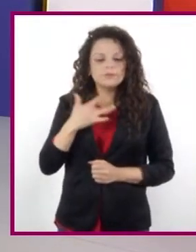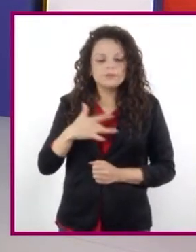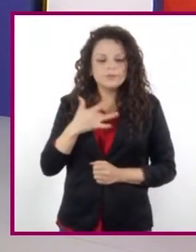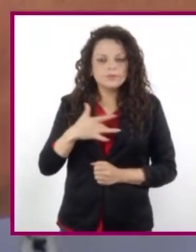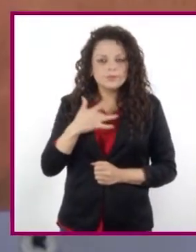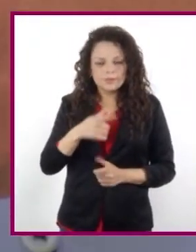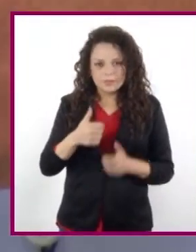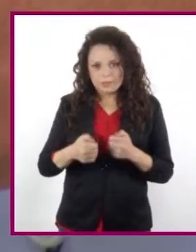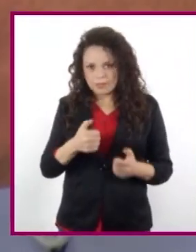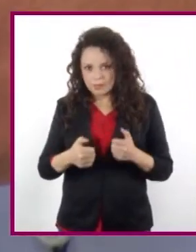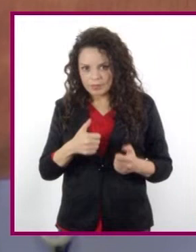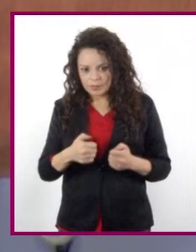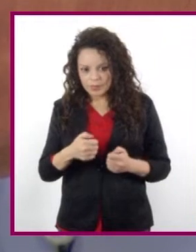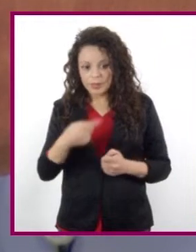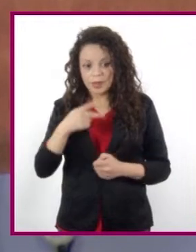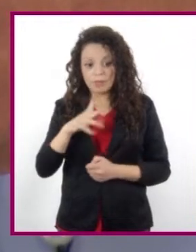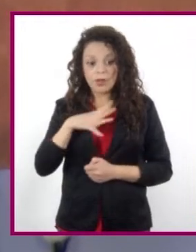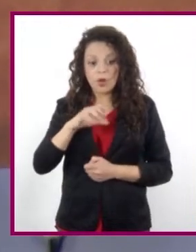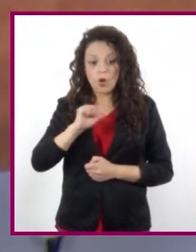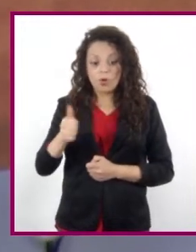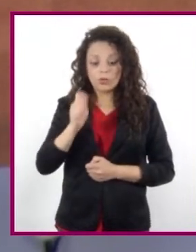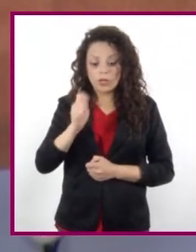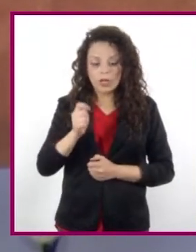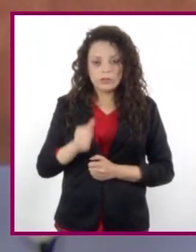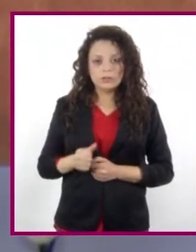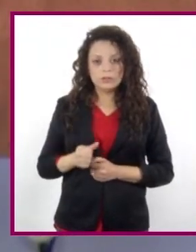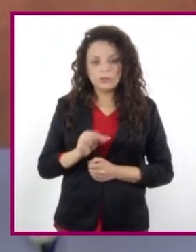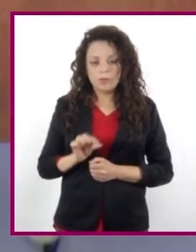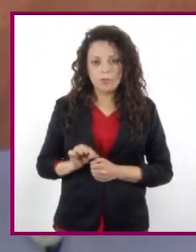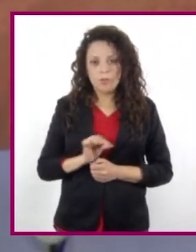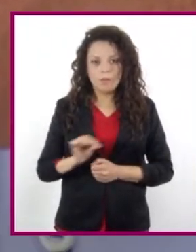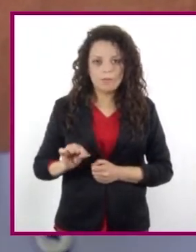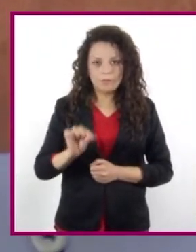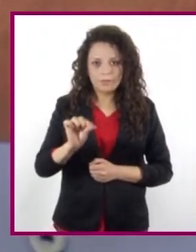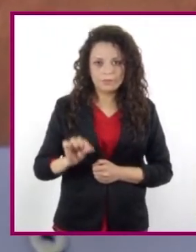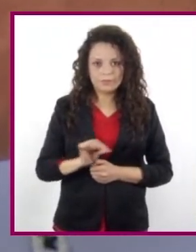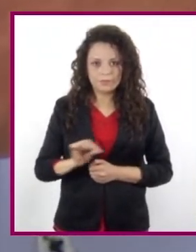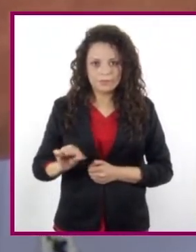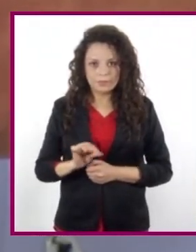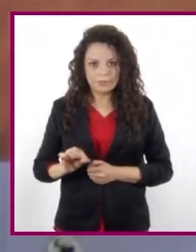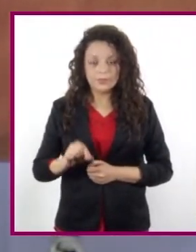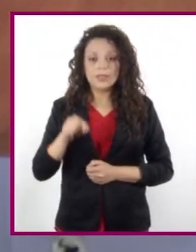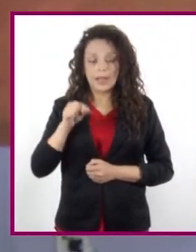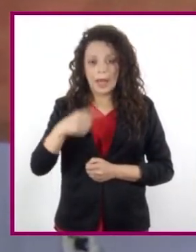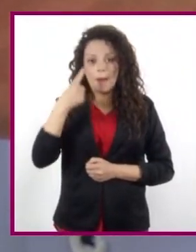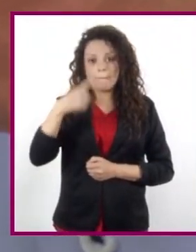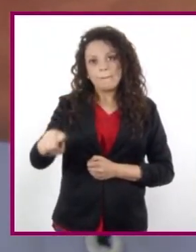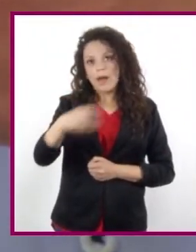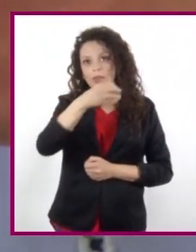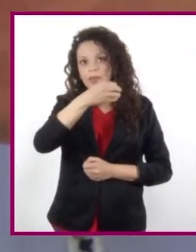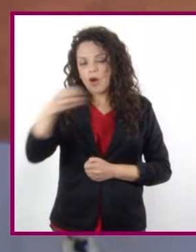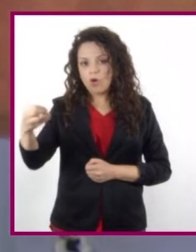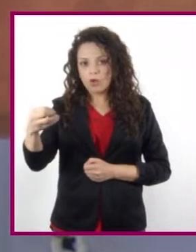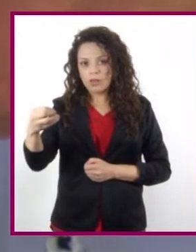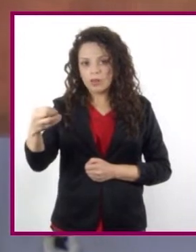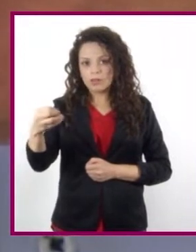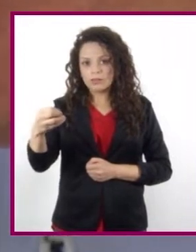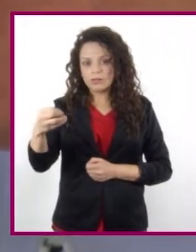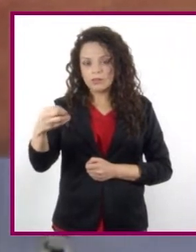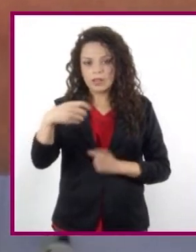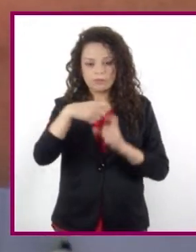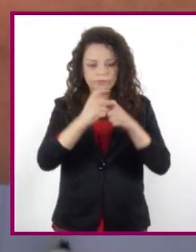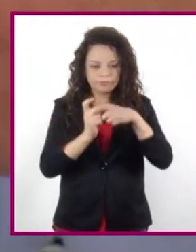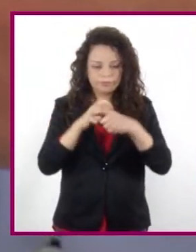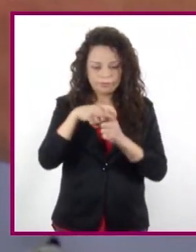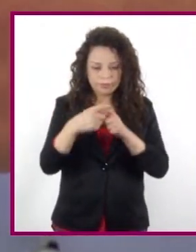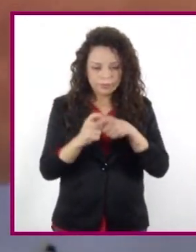tenemos este control mecánico que le manda una orden analógica para que se